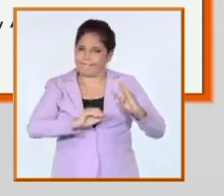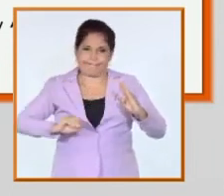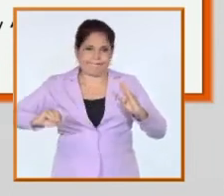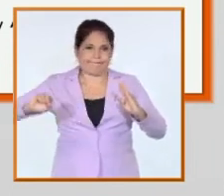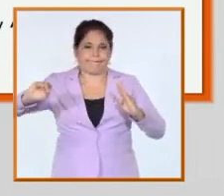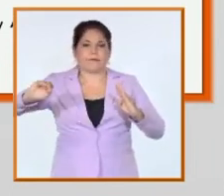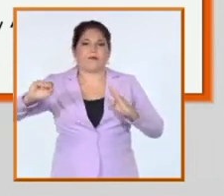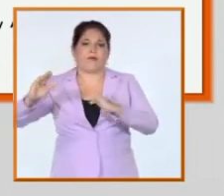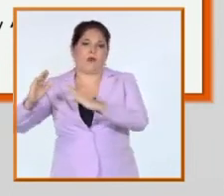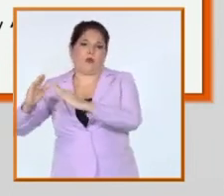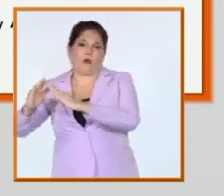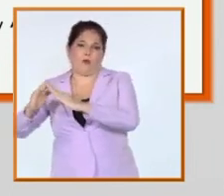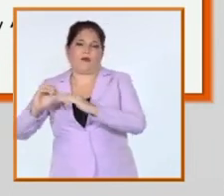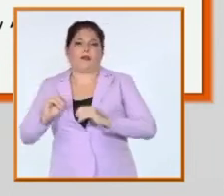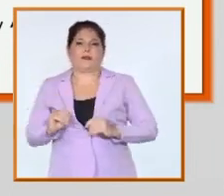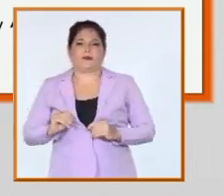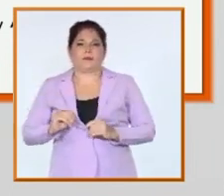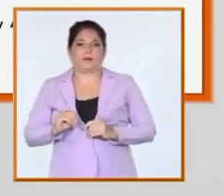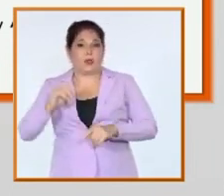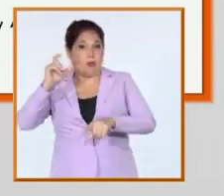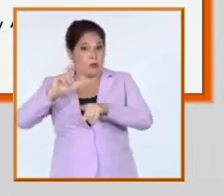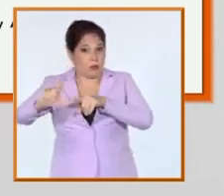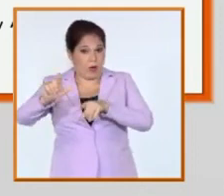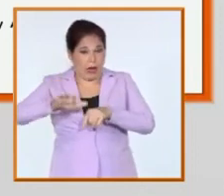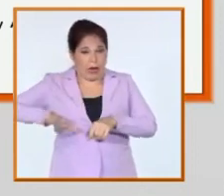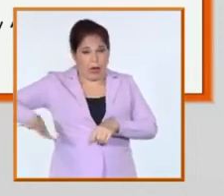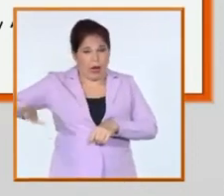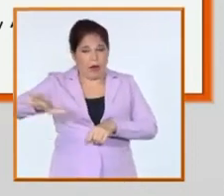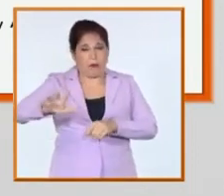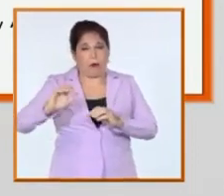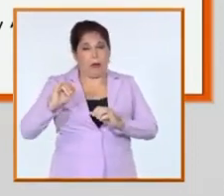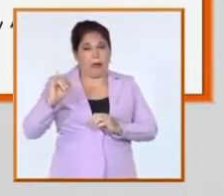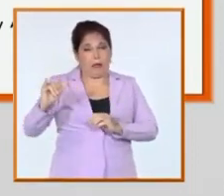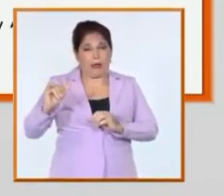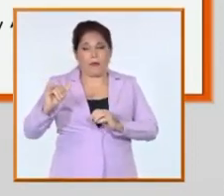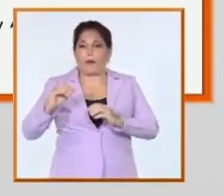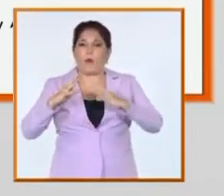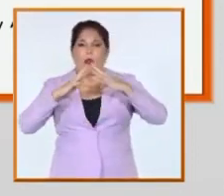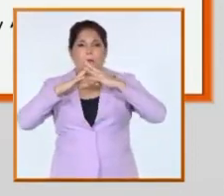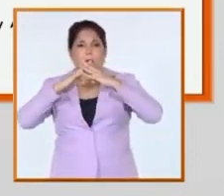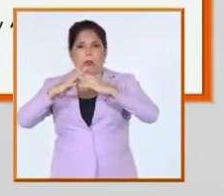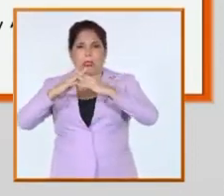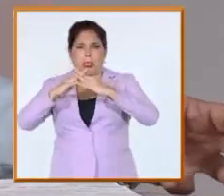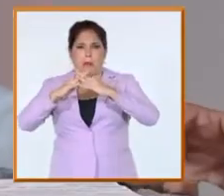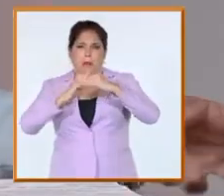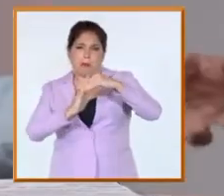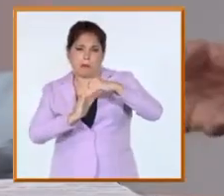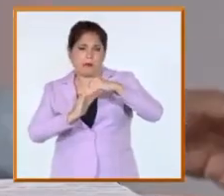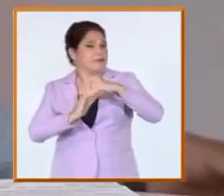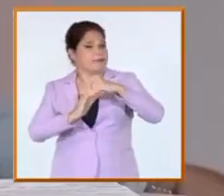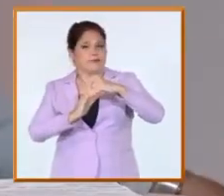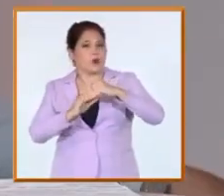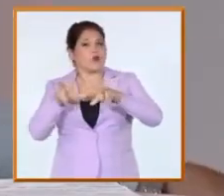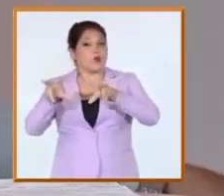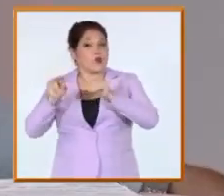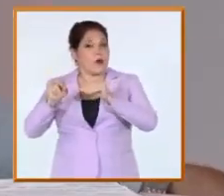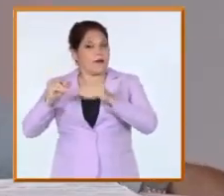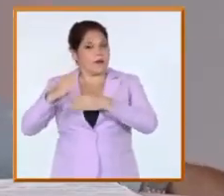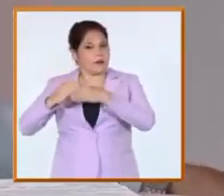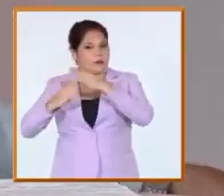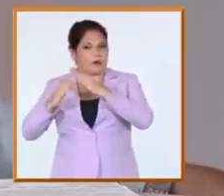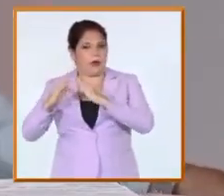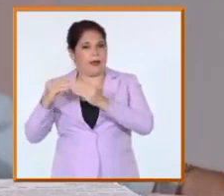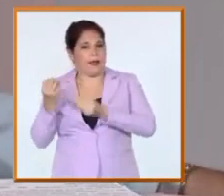el campo con el minar y a Cuba que son dos organizaciones que han logrado Ya este año a nivel